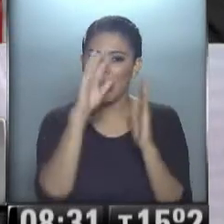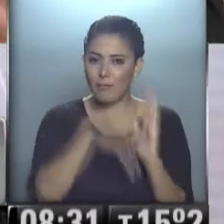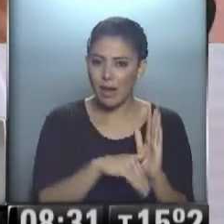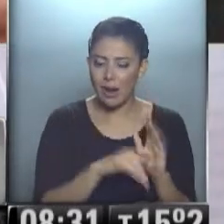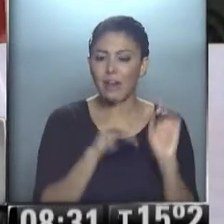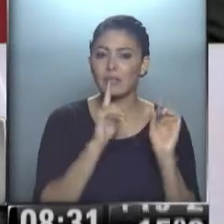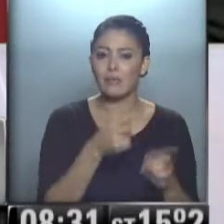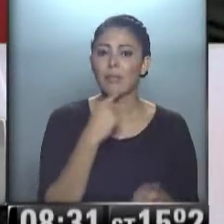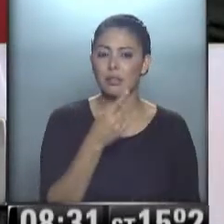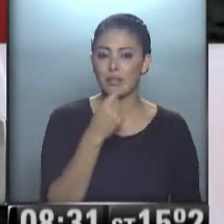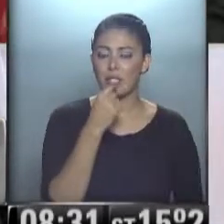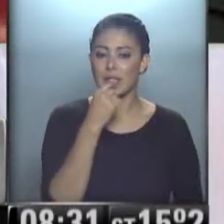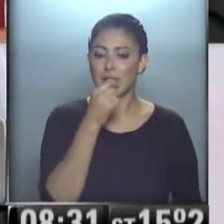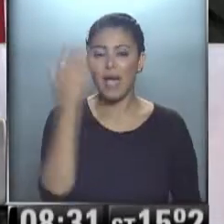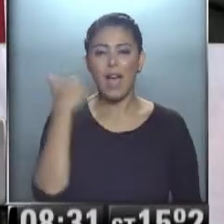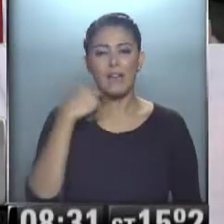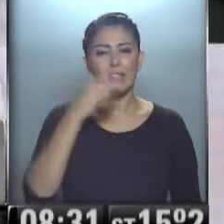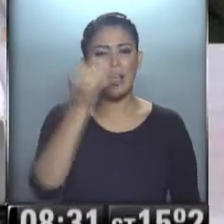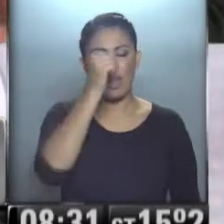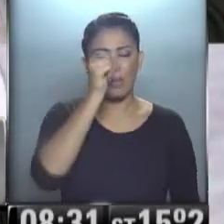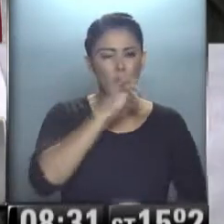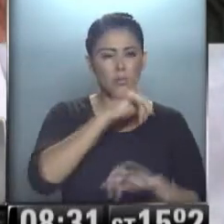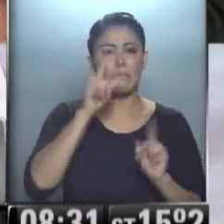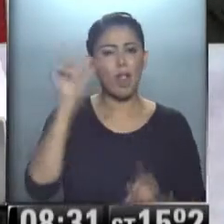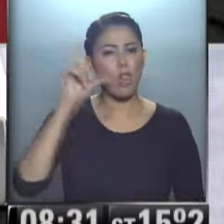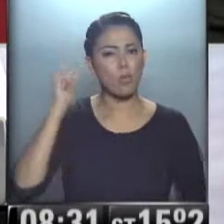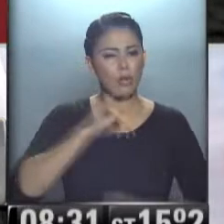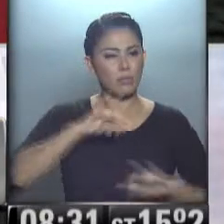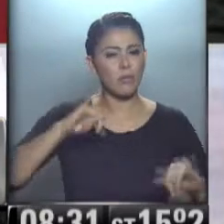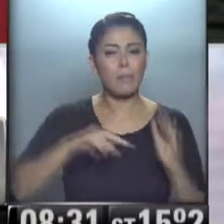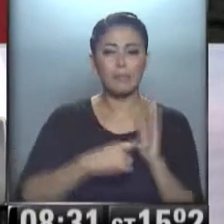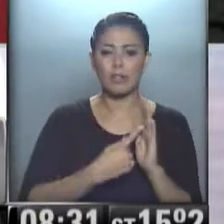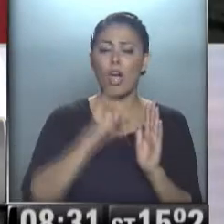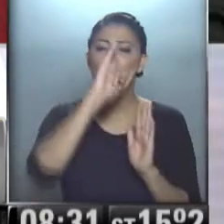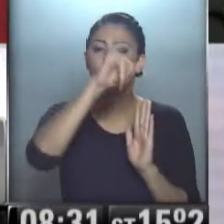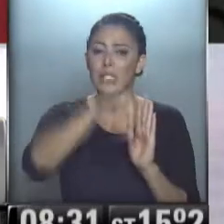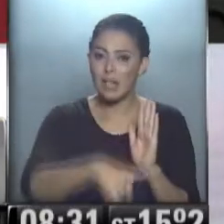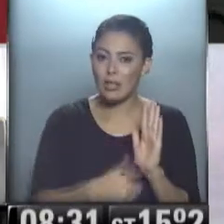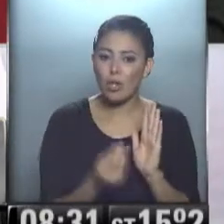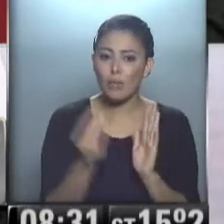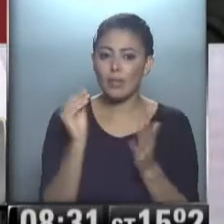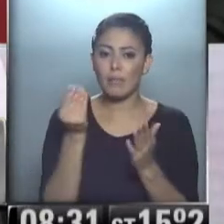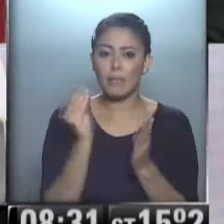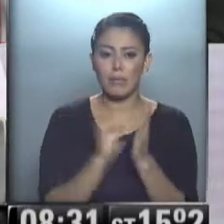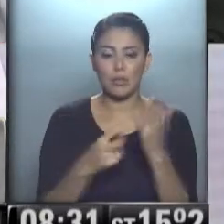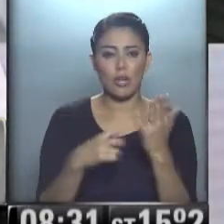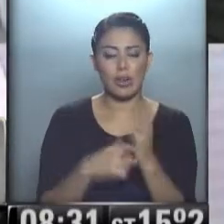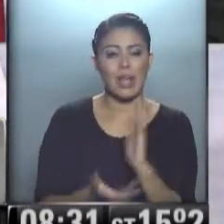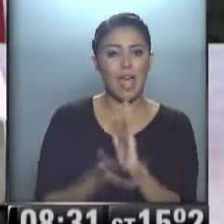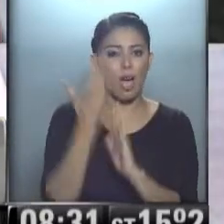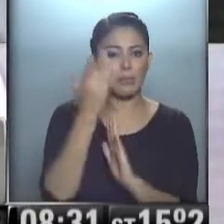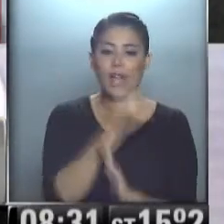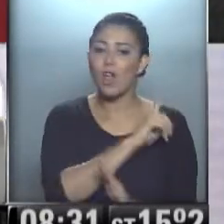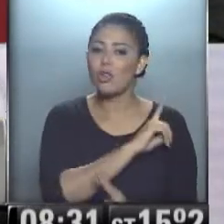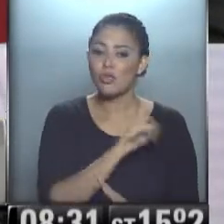tema de que es pese a lo que se comentó durante el fin de semana y el día lunes no hubo una autorización de aumentos en los principales